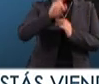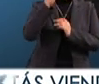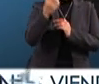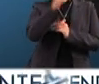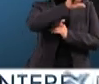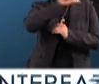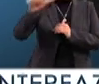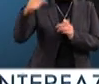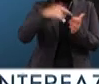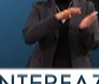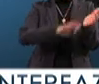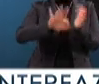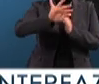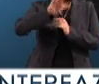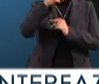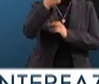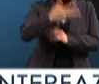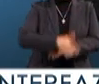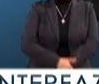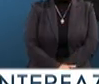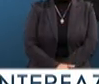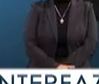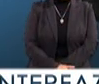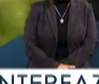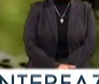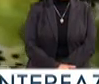1952 a 1958.